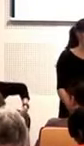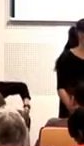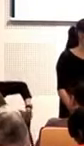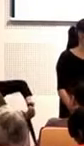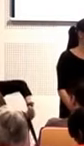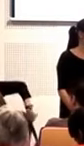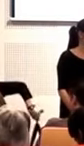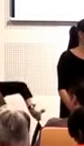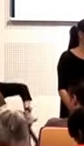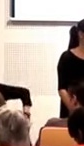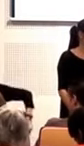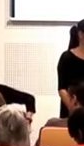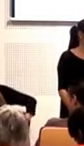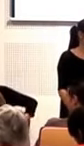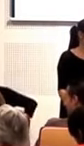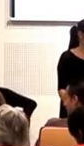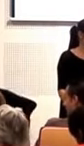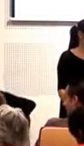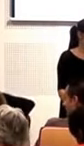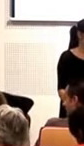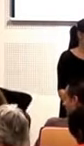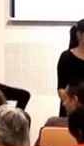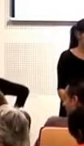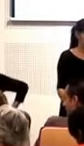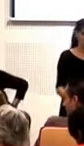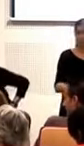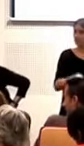Sí, aparte del sexo.